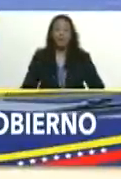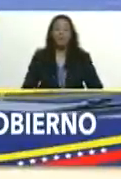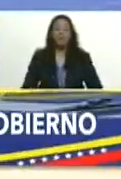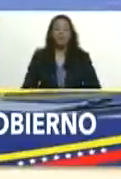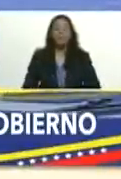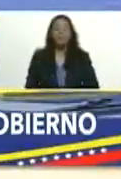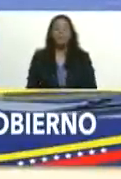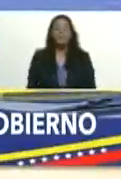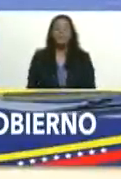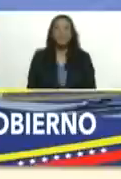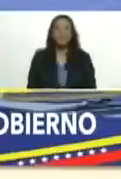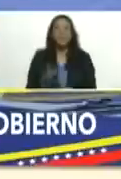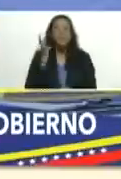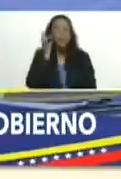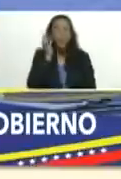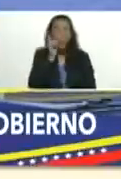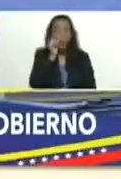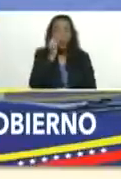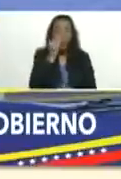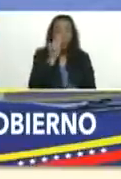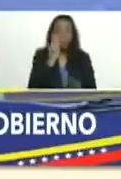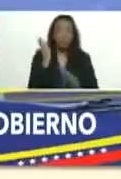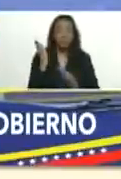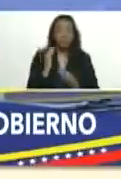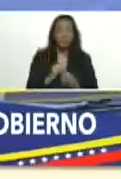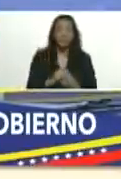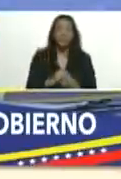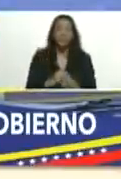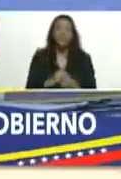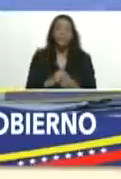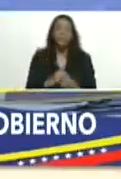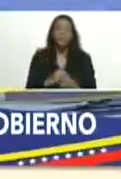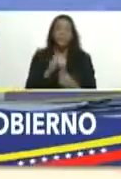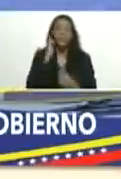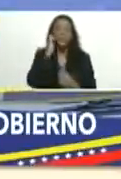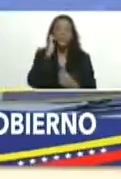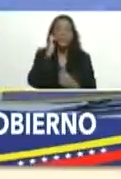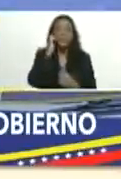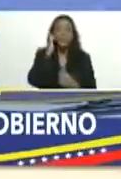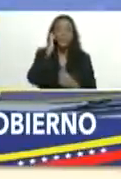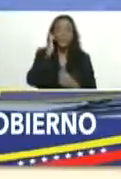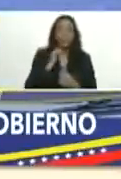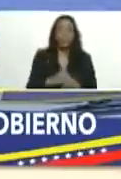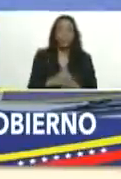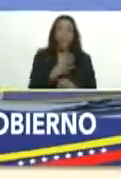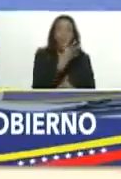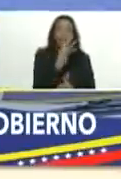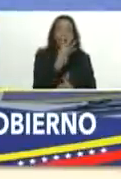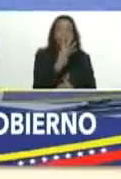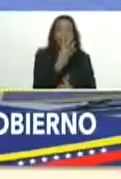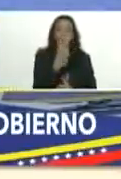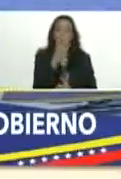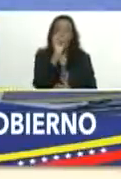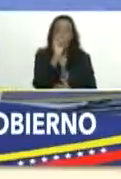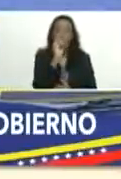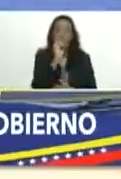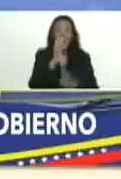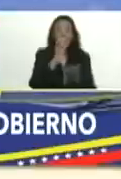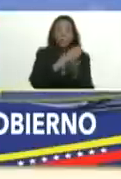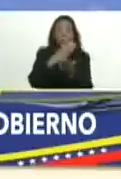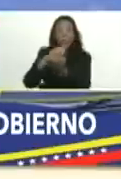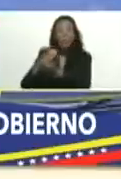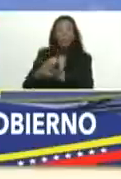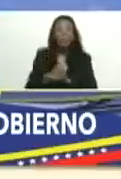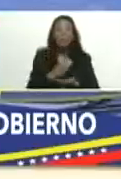y las alcaldesas de las 40 ciudades